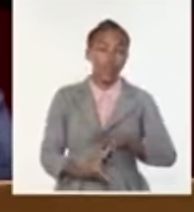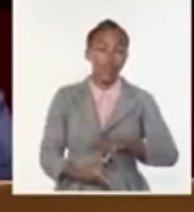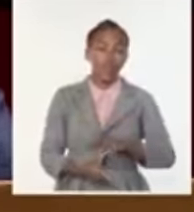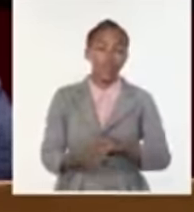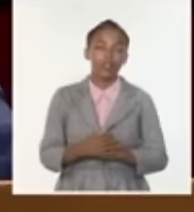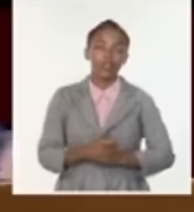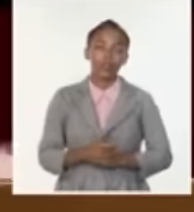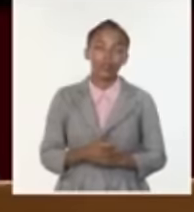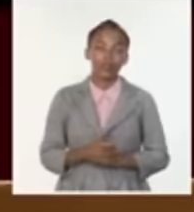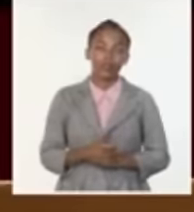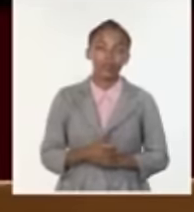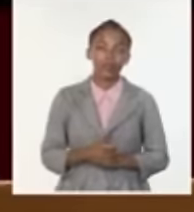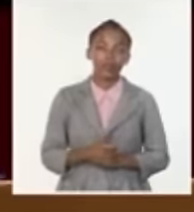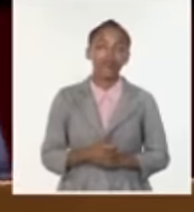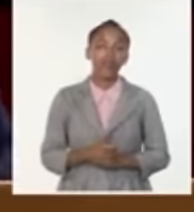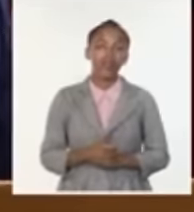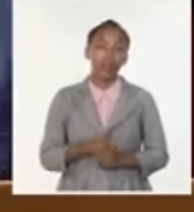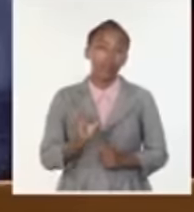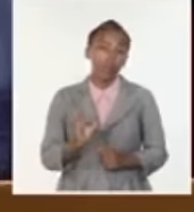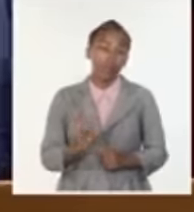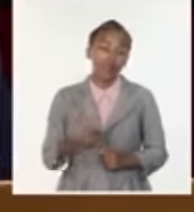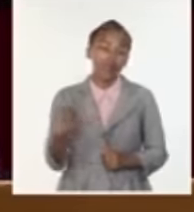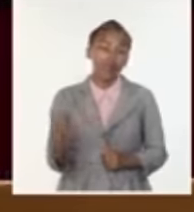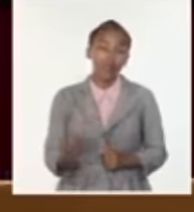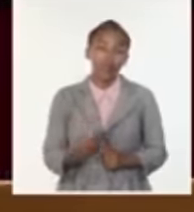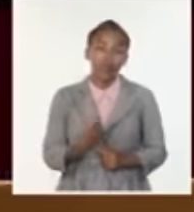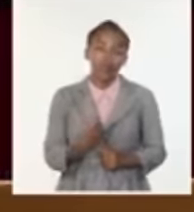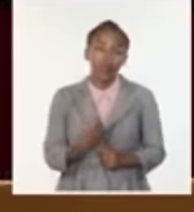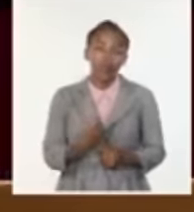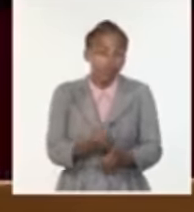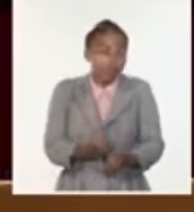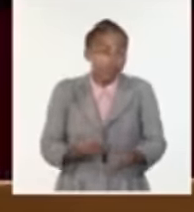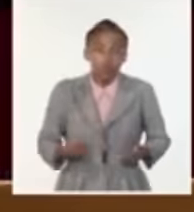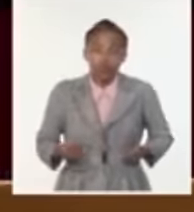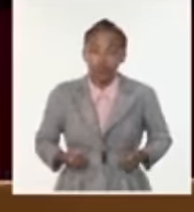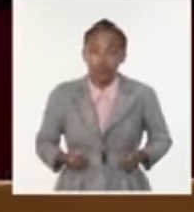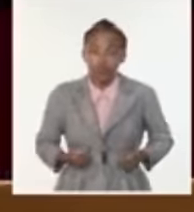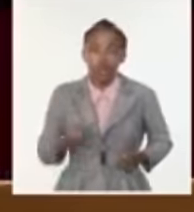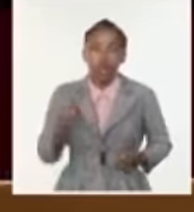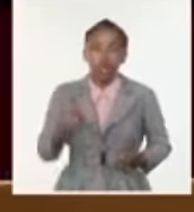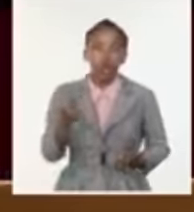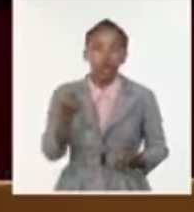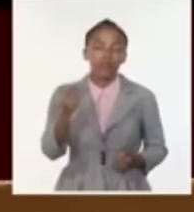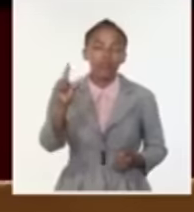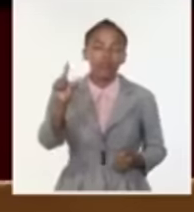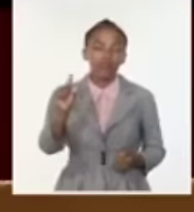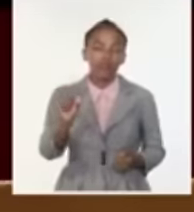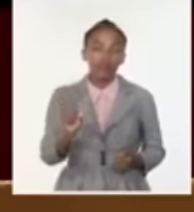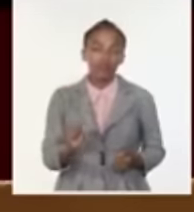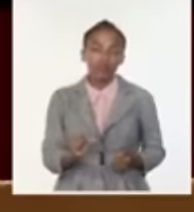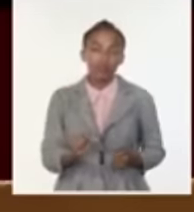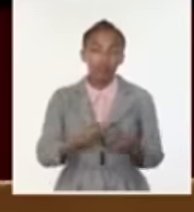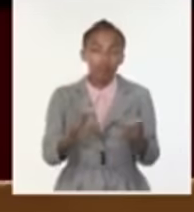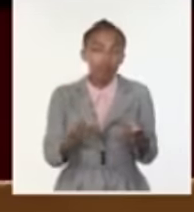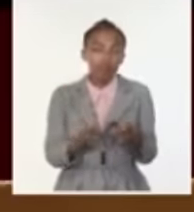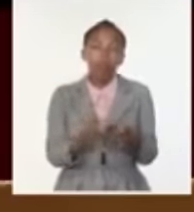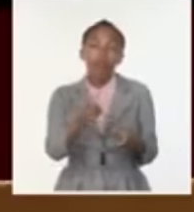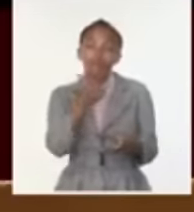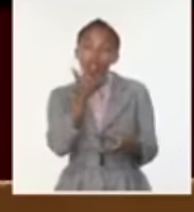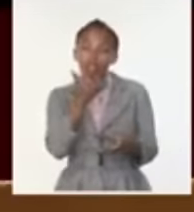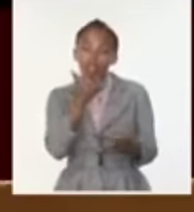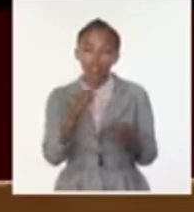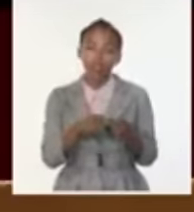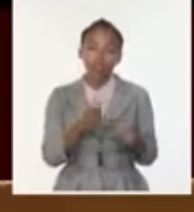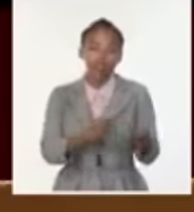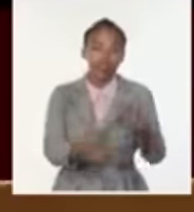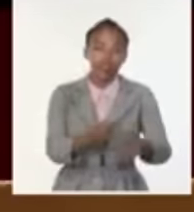nosotros. Por eso tenemos que echar esta batalla, porque ahí reducimos el déficit fiscal, de ahí generamos ingresos al municipio